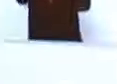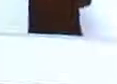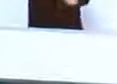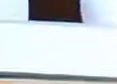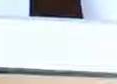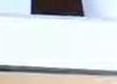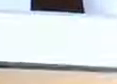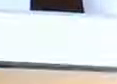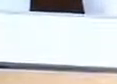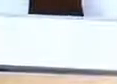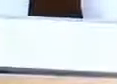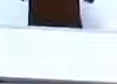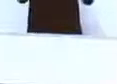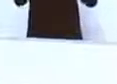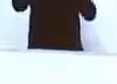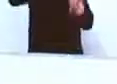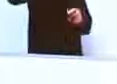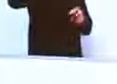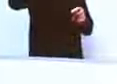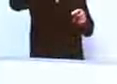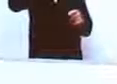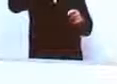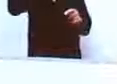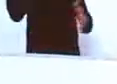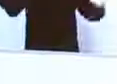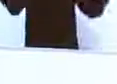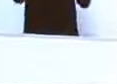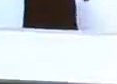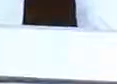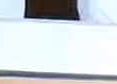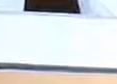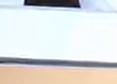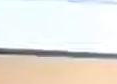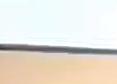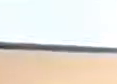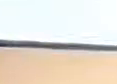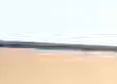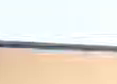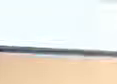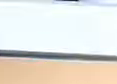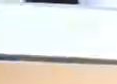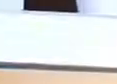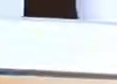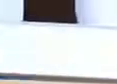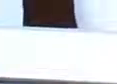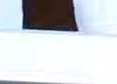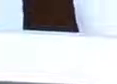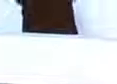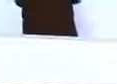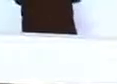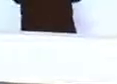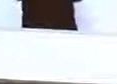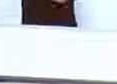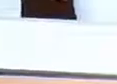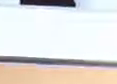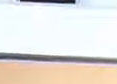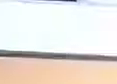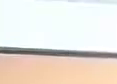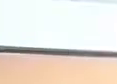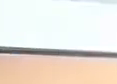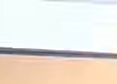lugar del progreso a puebla la hacemos todos nuestro estado requiere la mejor versión